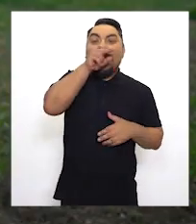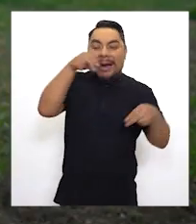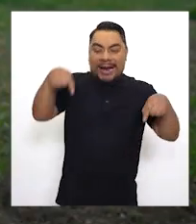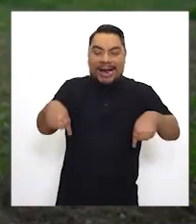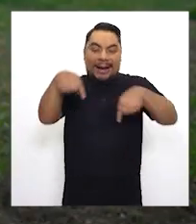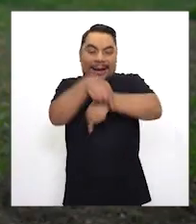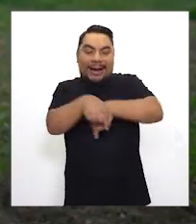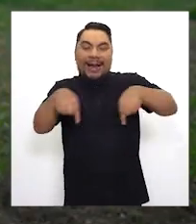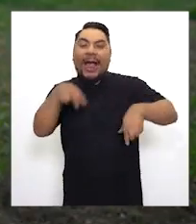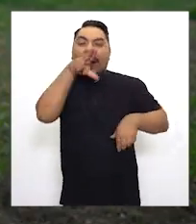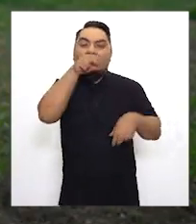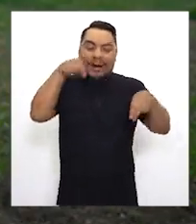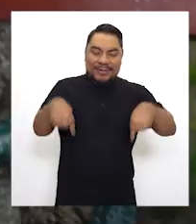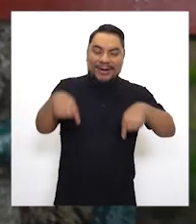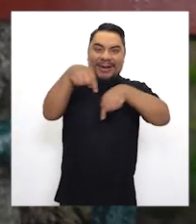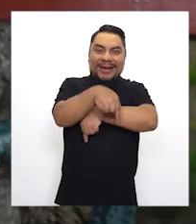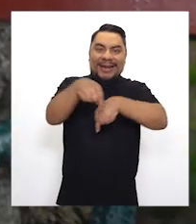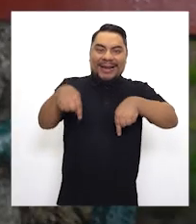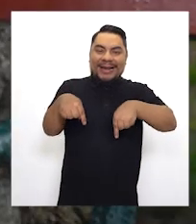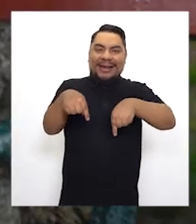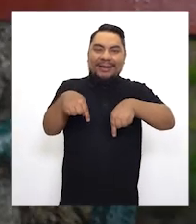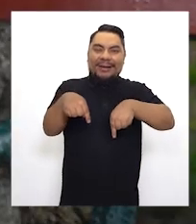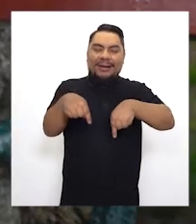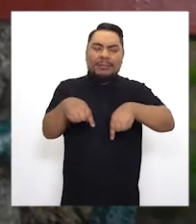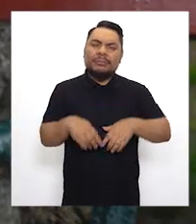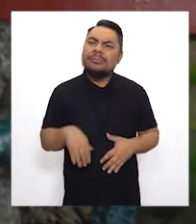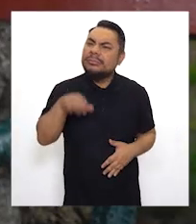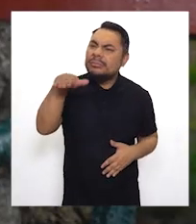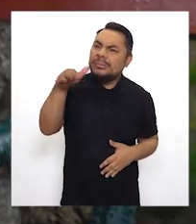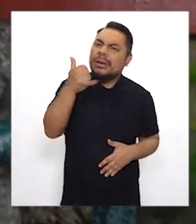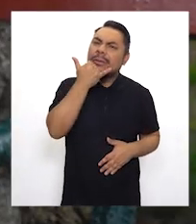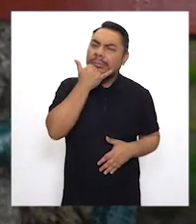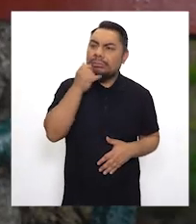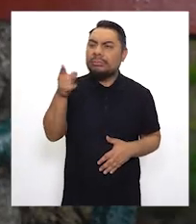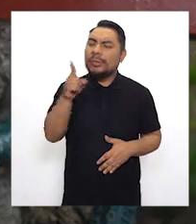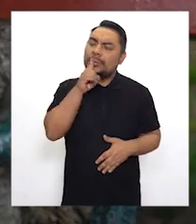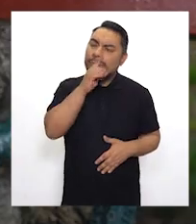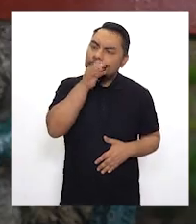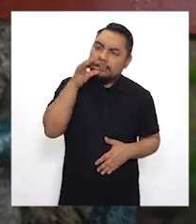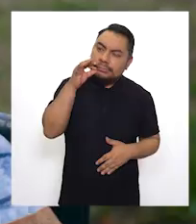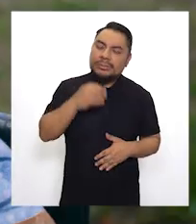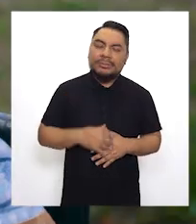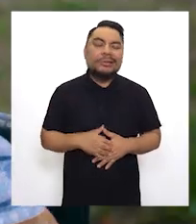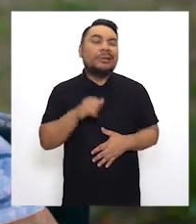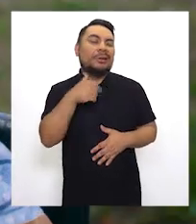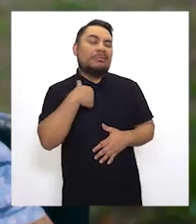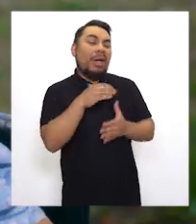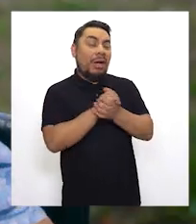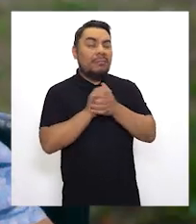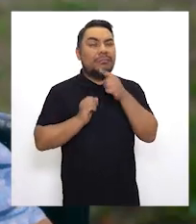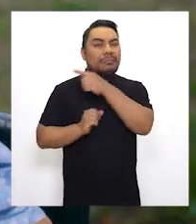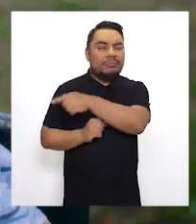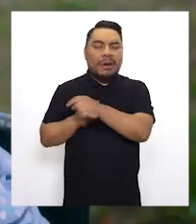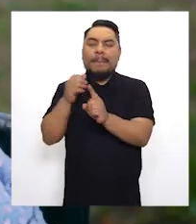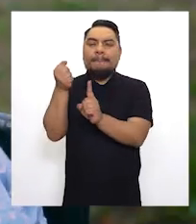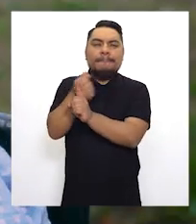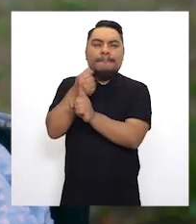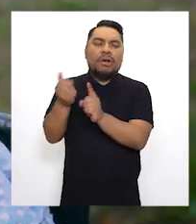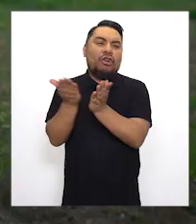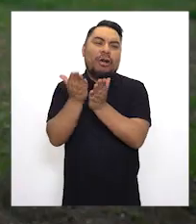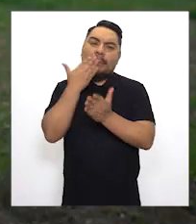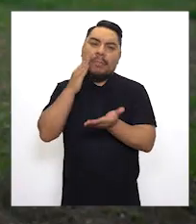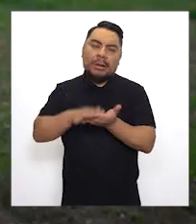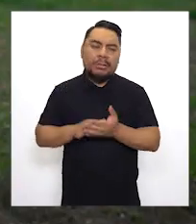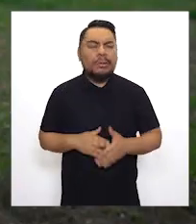¡Un pato con una pata! ¡Un pato con la otra pata! Bianca, ¿qué pasó? ¿Estás calladita? Es que a mi amigo lo tratan mal en el